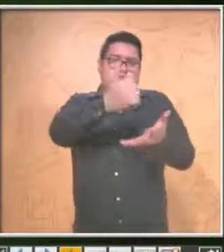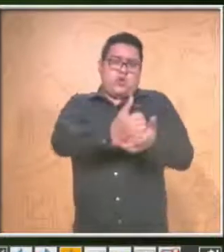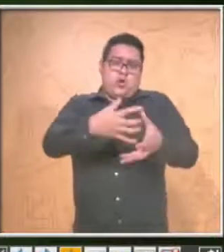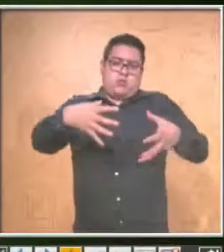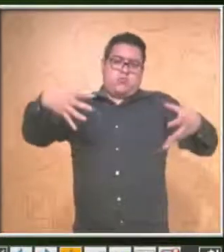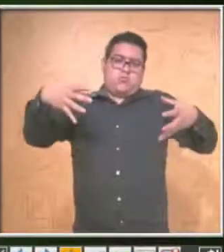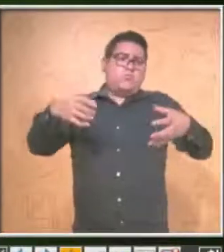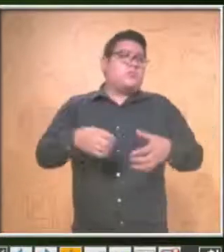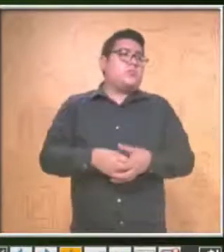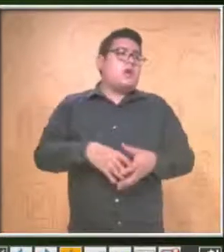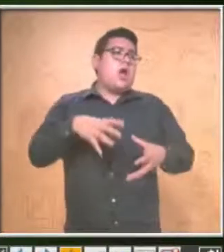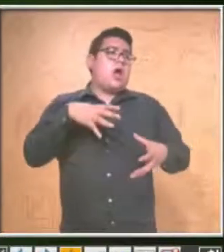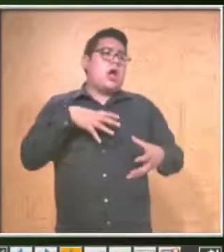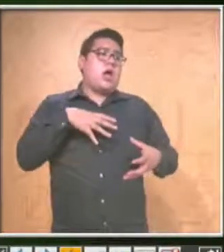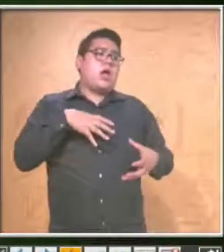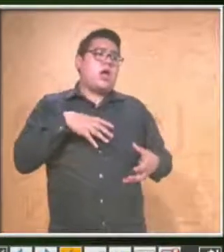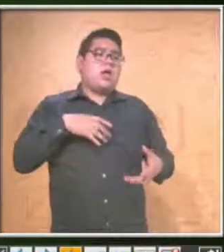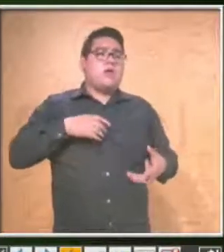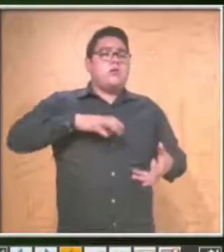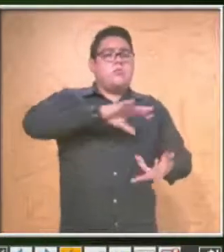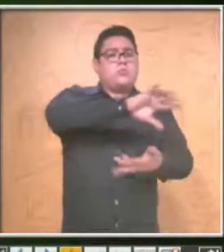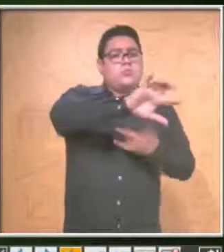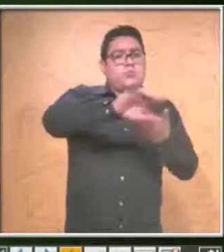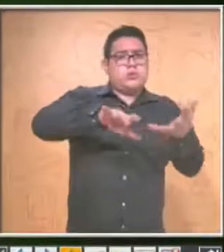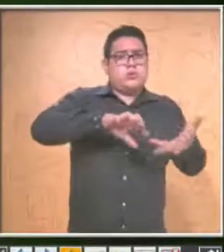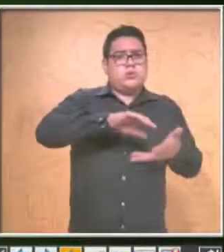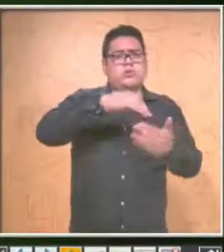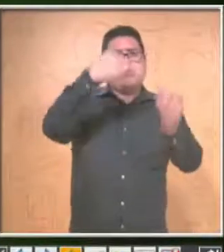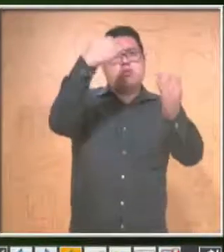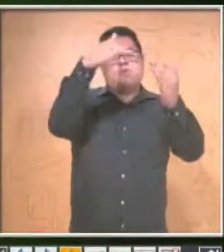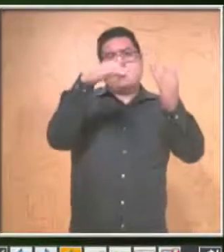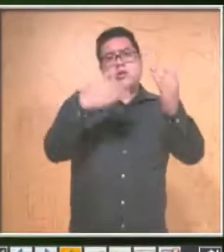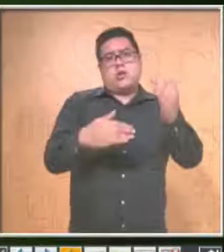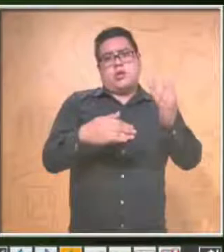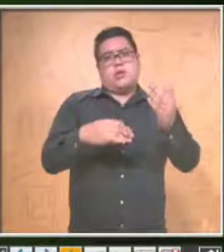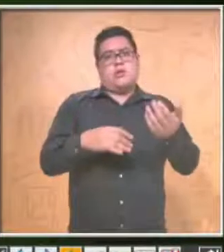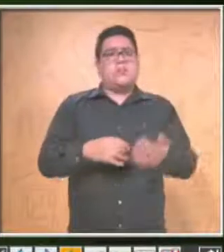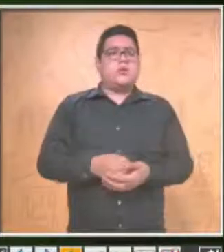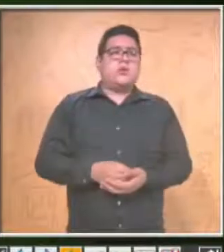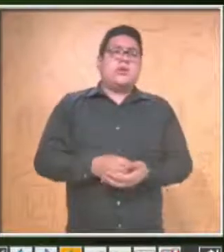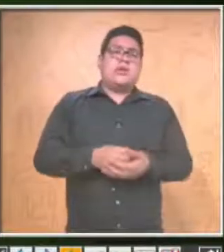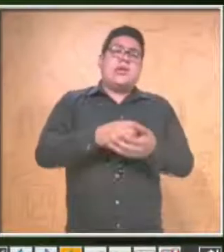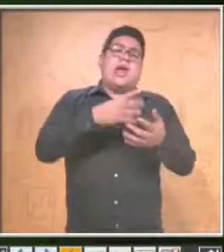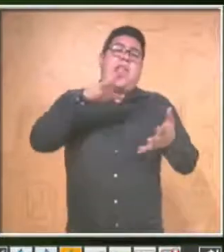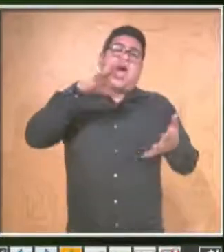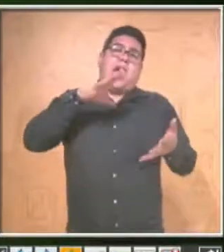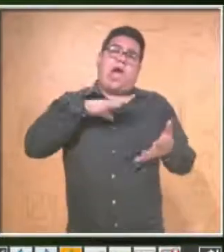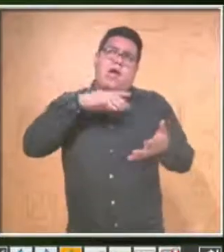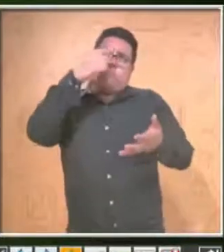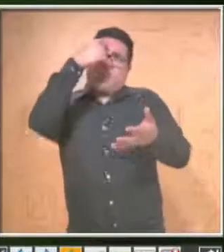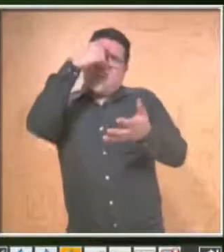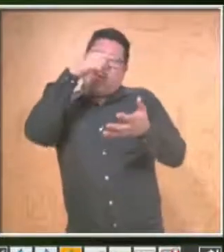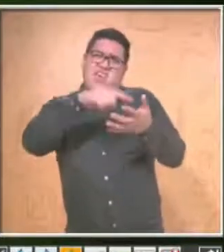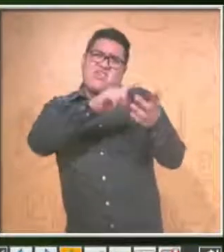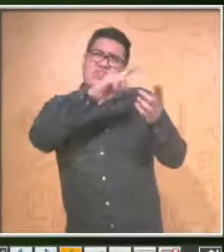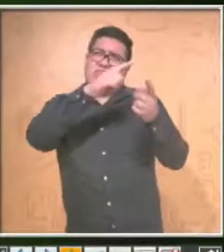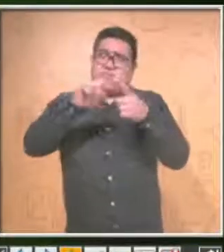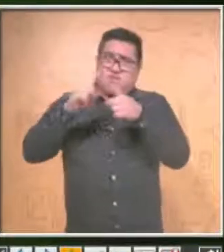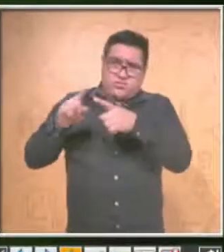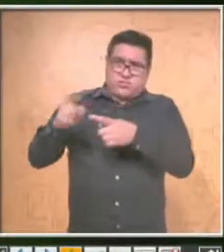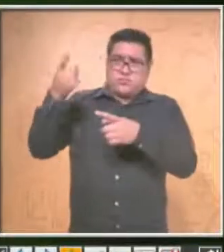Fueron sociedades divididas en clases o castas y eran politeístas. Sabes que eso significa que